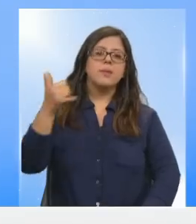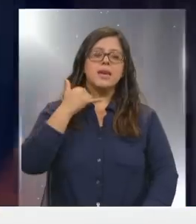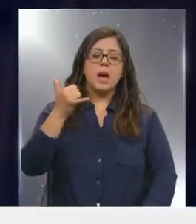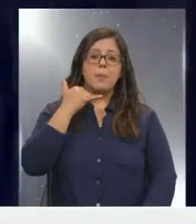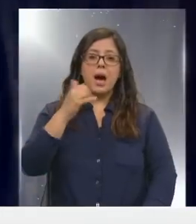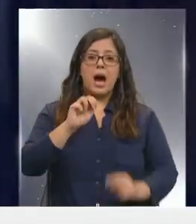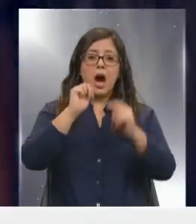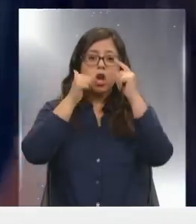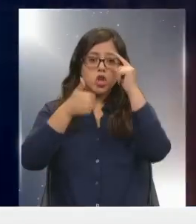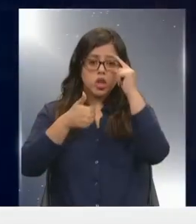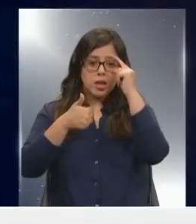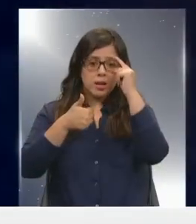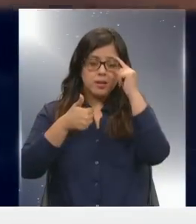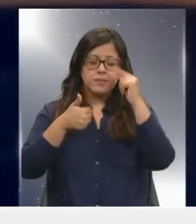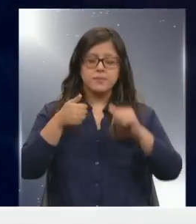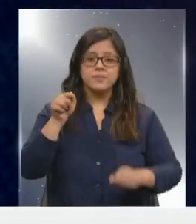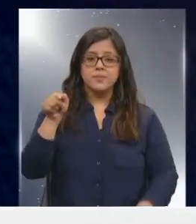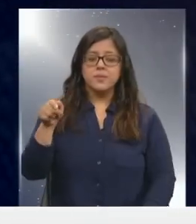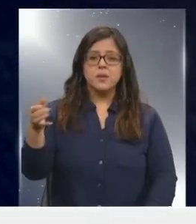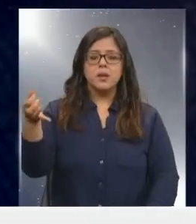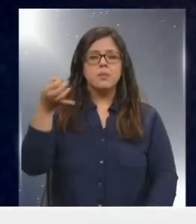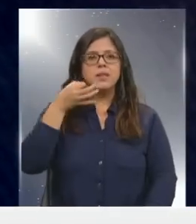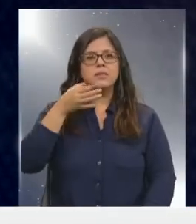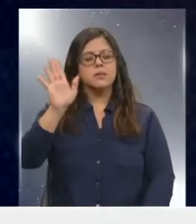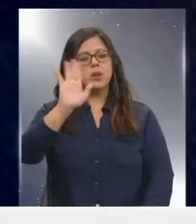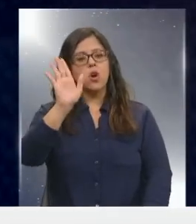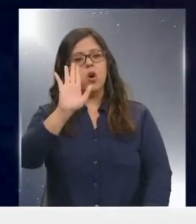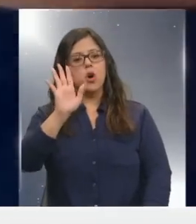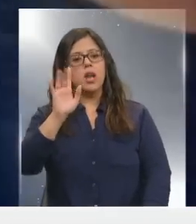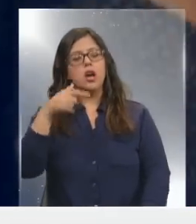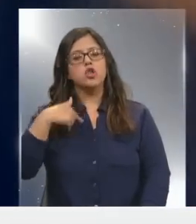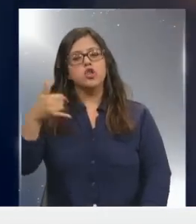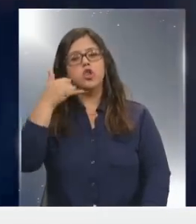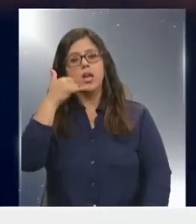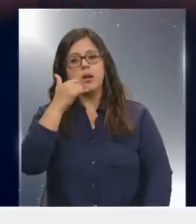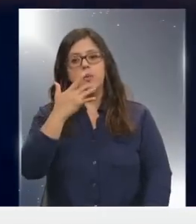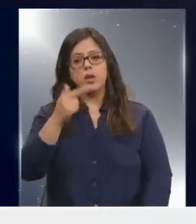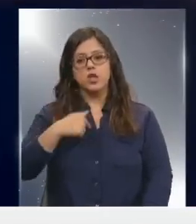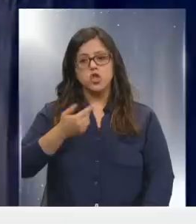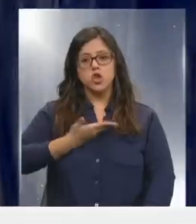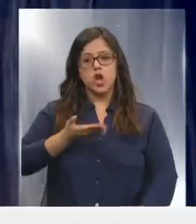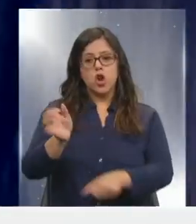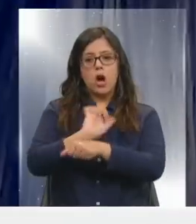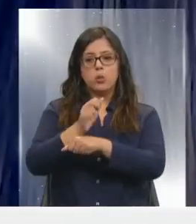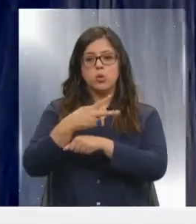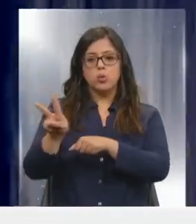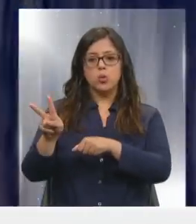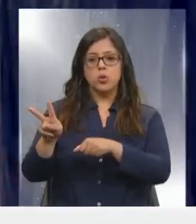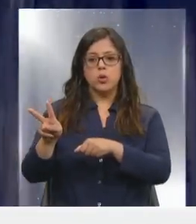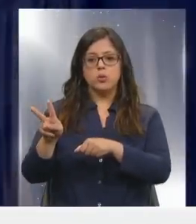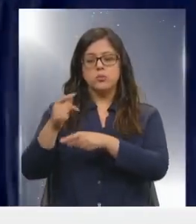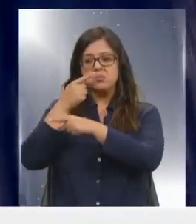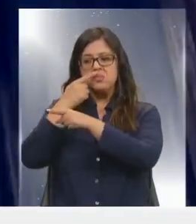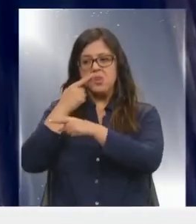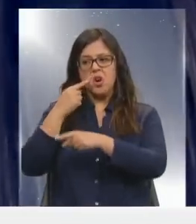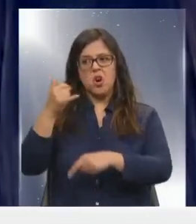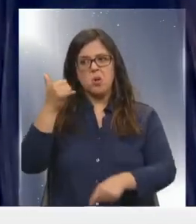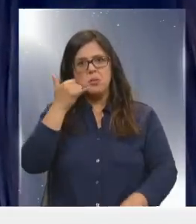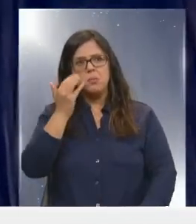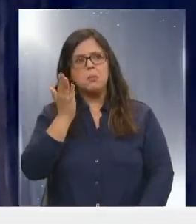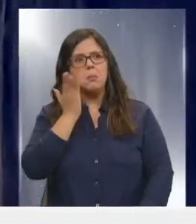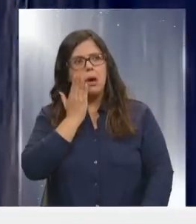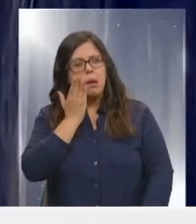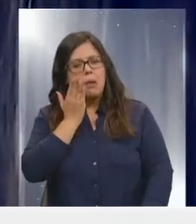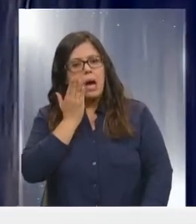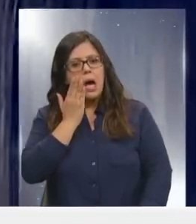otro día. Me dice, hola, mira, te llamo porque yo tengo tu auto. Al principio él se mostró como súper